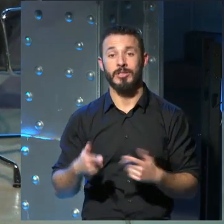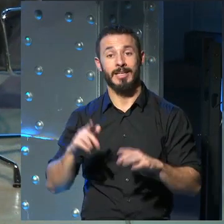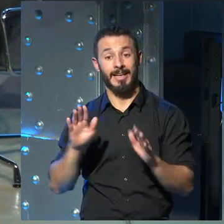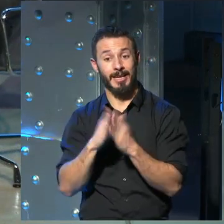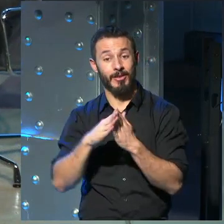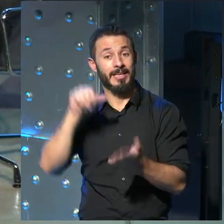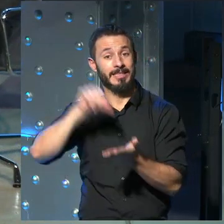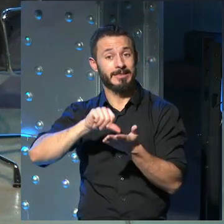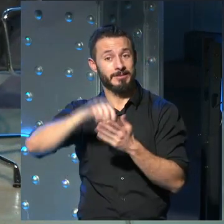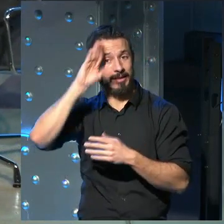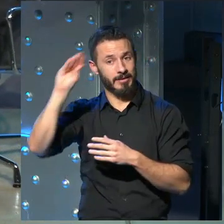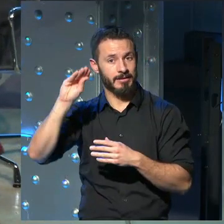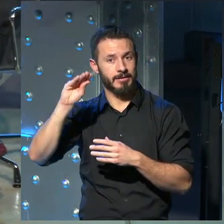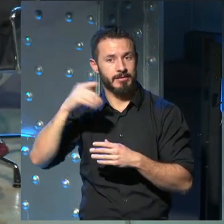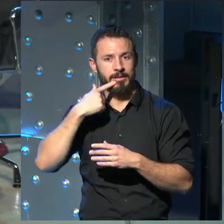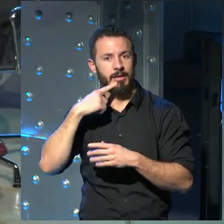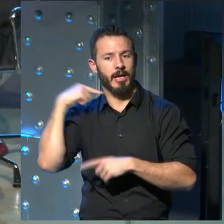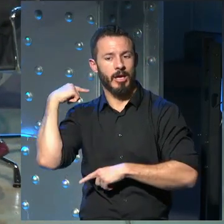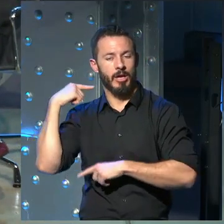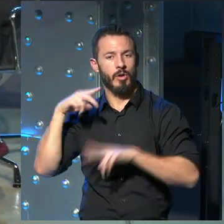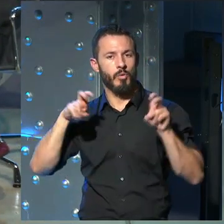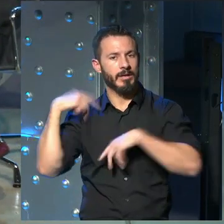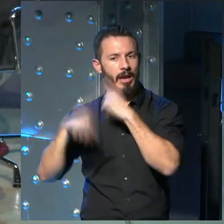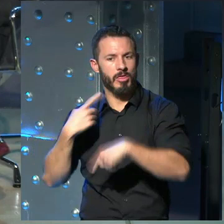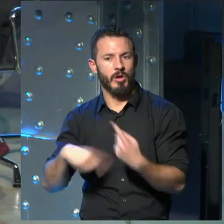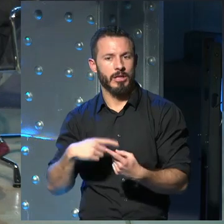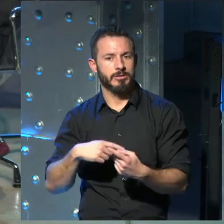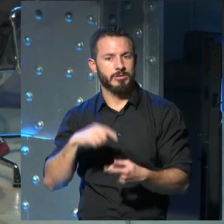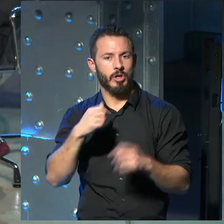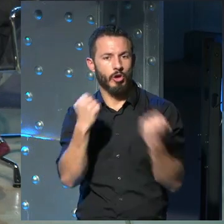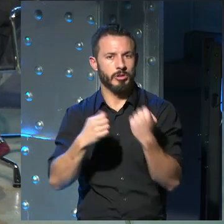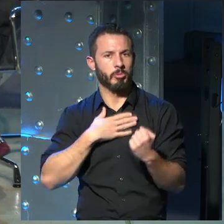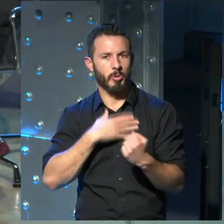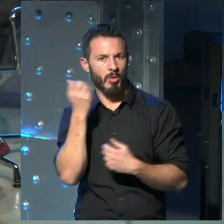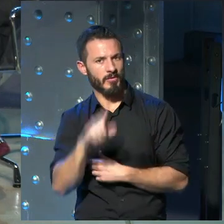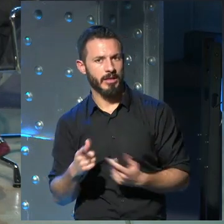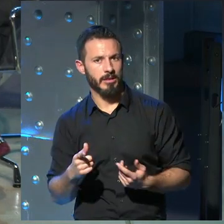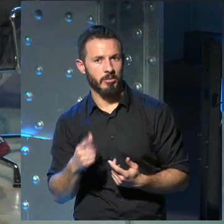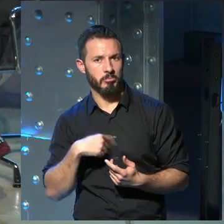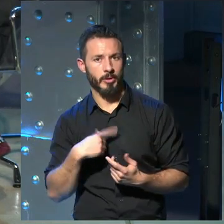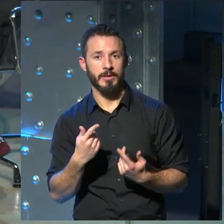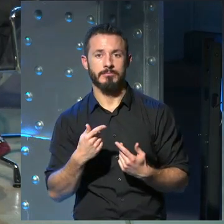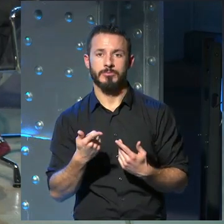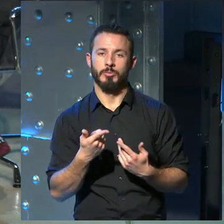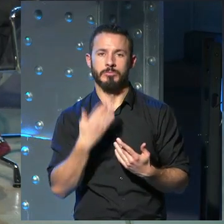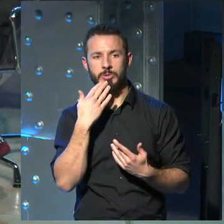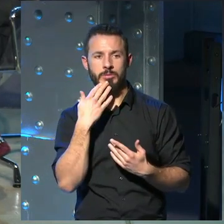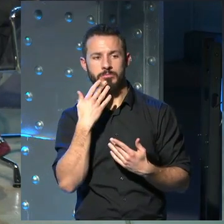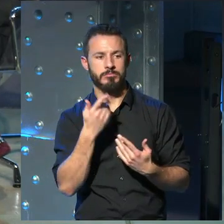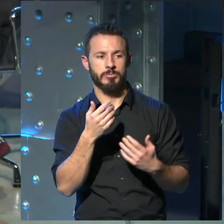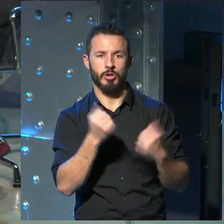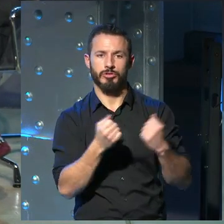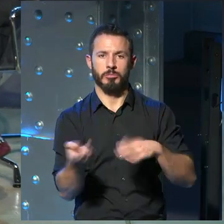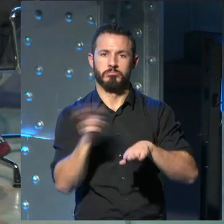las nuevas generaciones no necesitan coche propio para poder moverse por la ciudad. Sí, lo cierto es que, como comentaba antes, está produciendo toda una